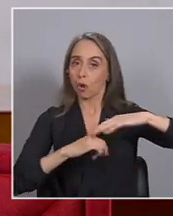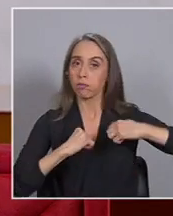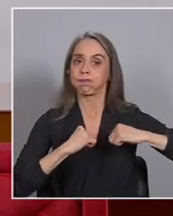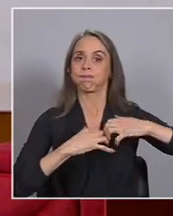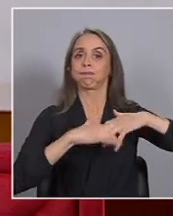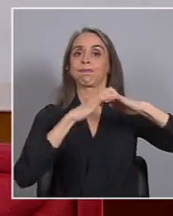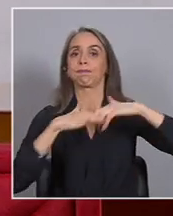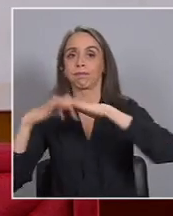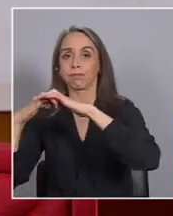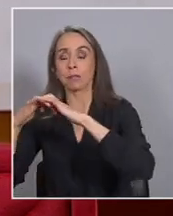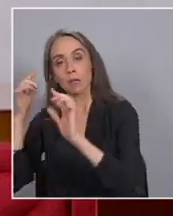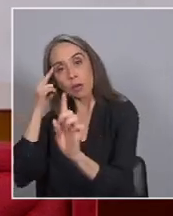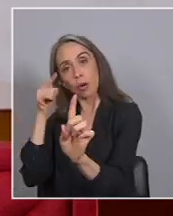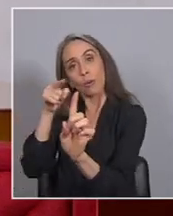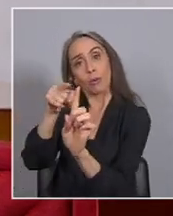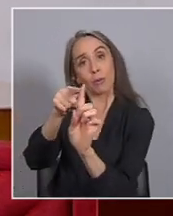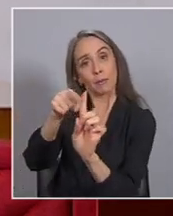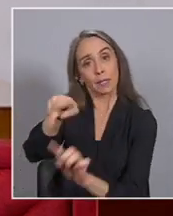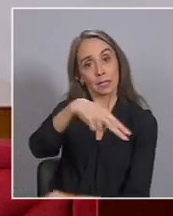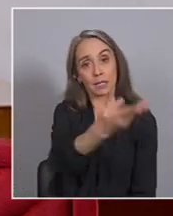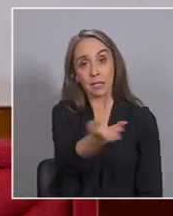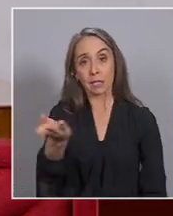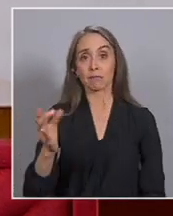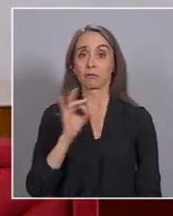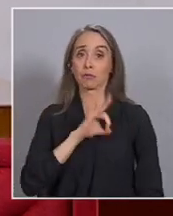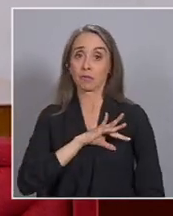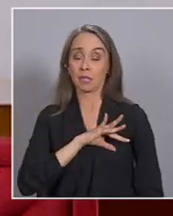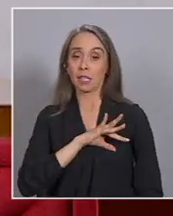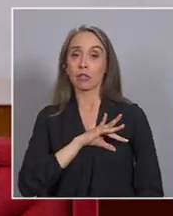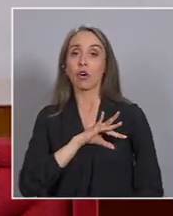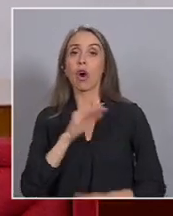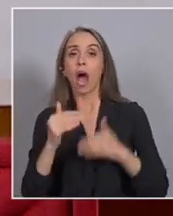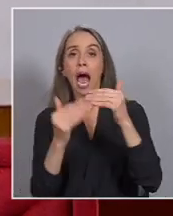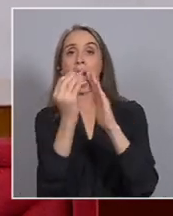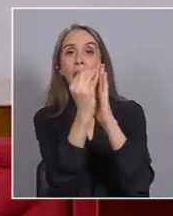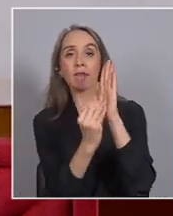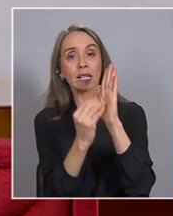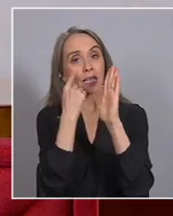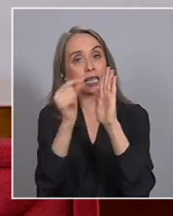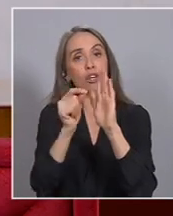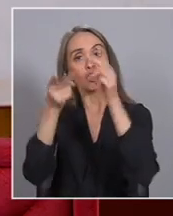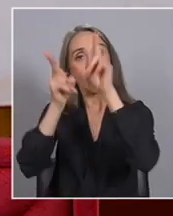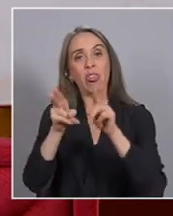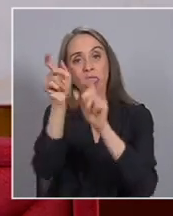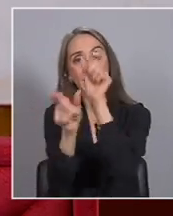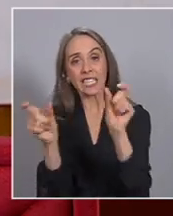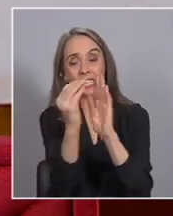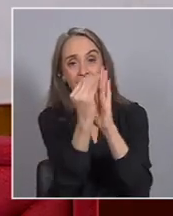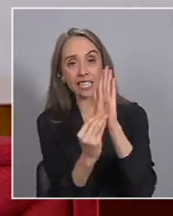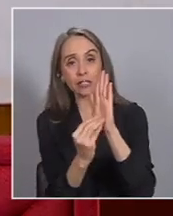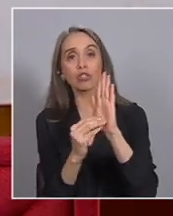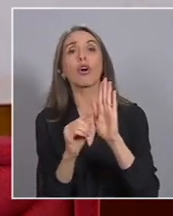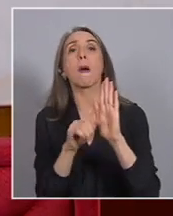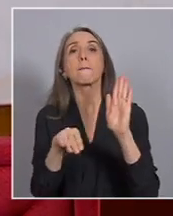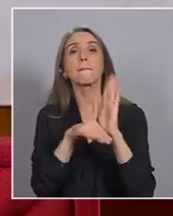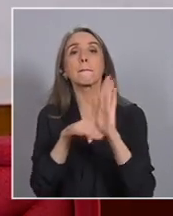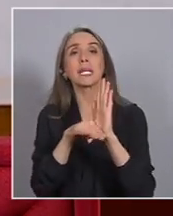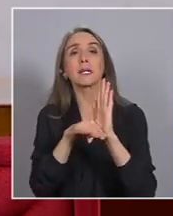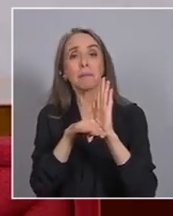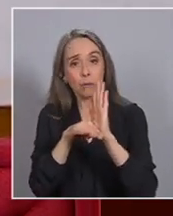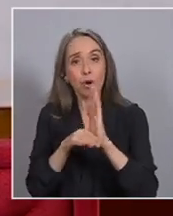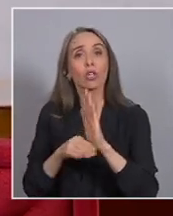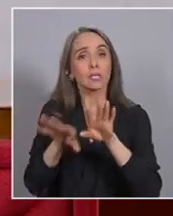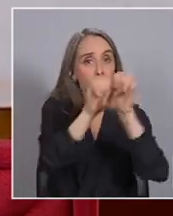norte, compatriotas, es avanzar hacia el reconocimiento de derechos que constituyan pisos compartidos de